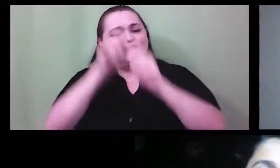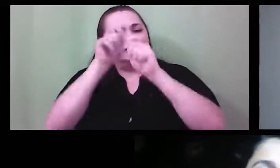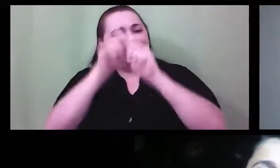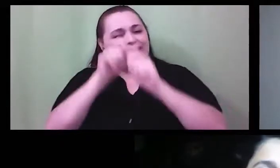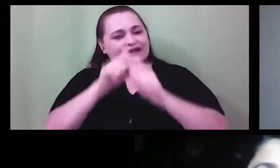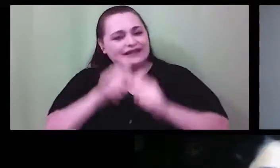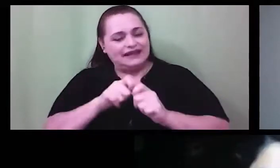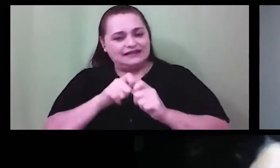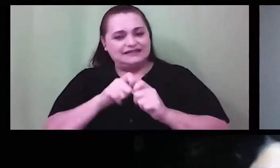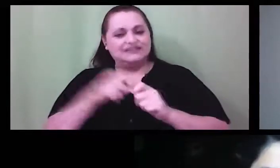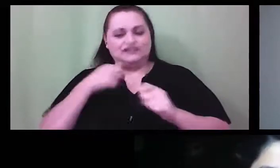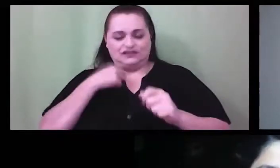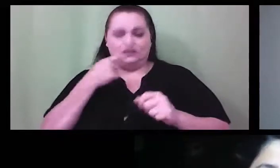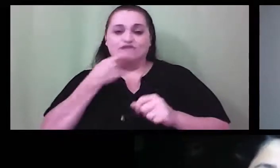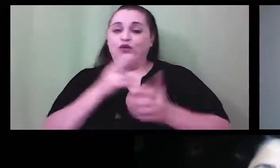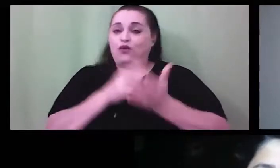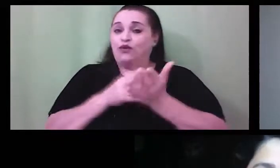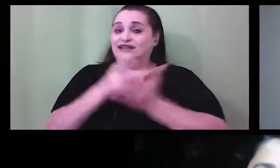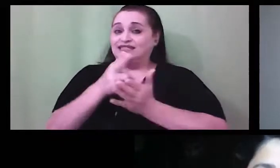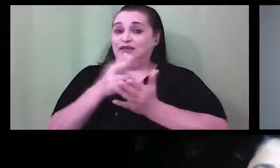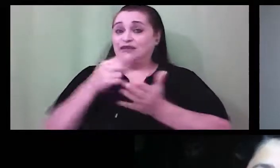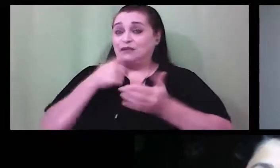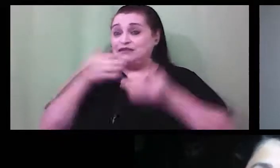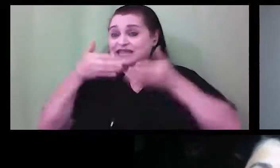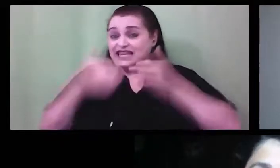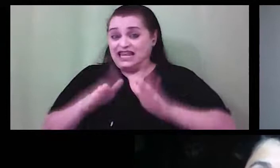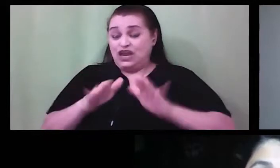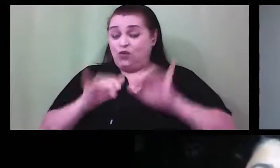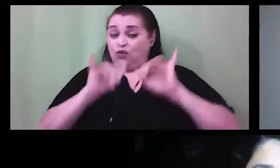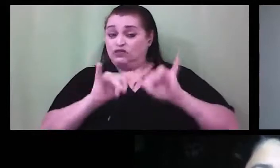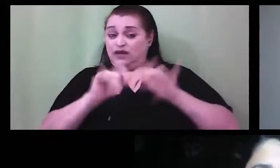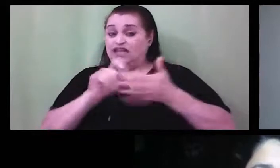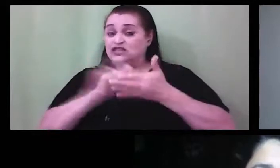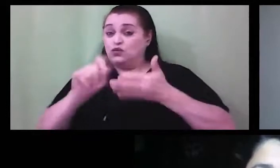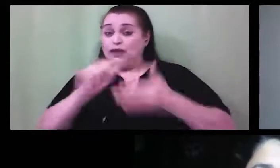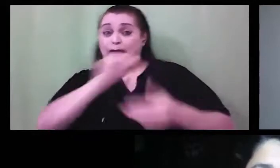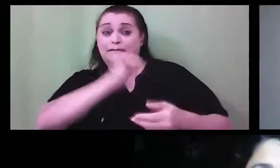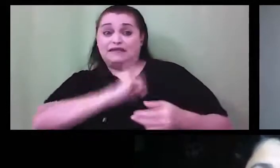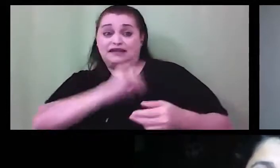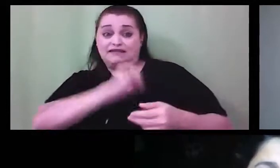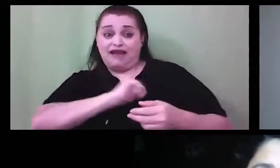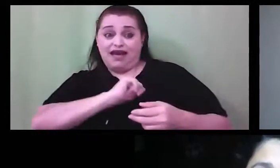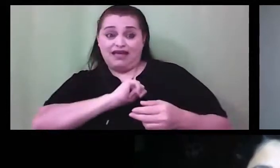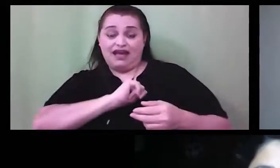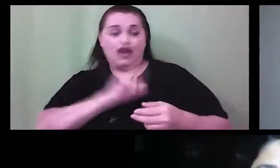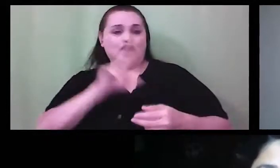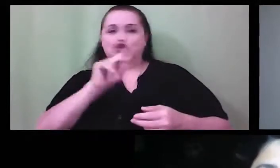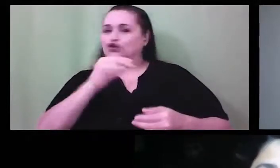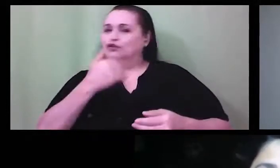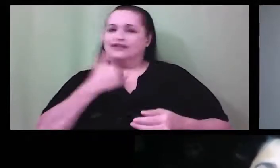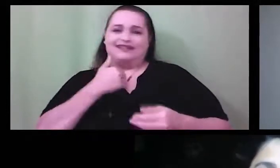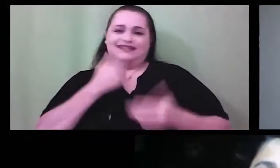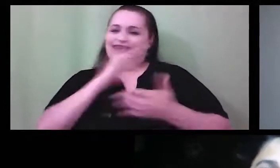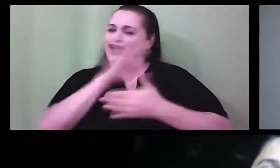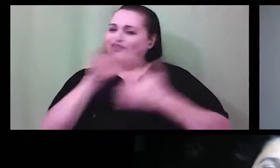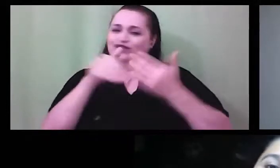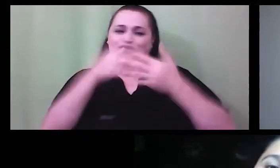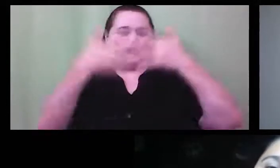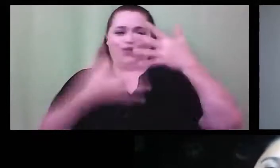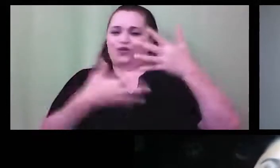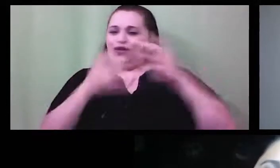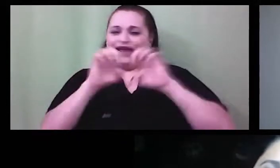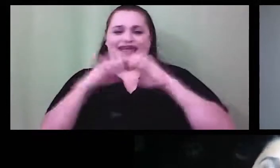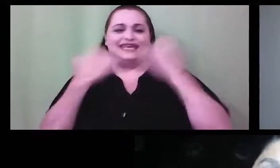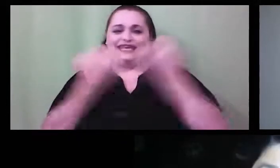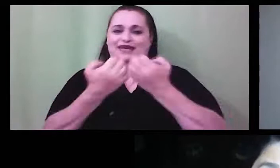digo, sinceramente, si mi hijo estuviera en una escuela privada, no tendría todo el equipo de